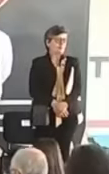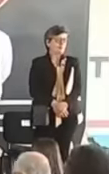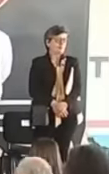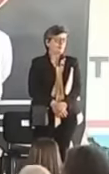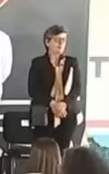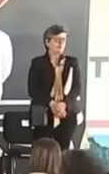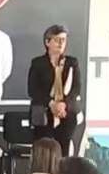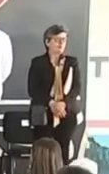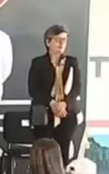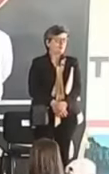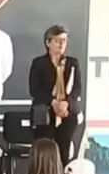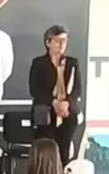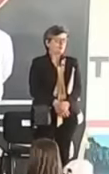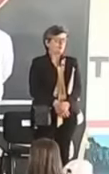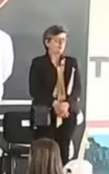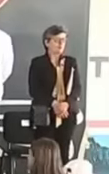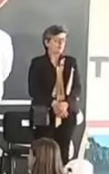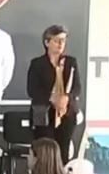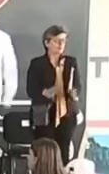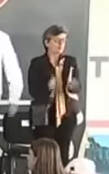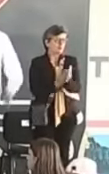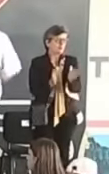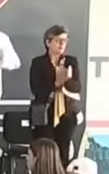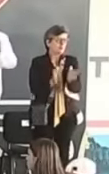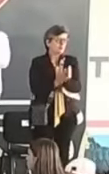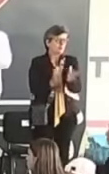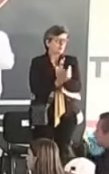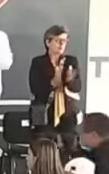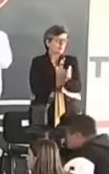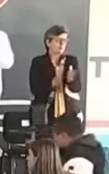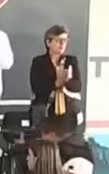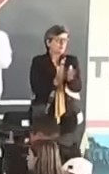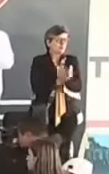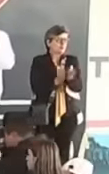licenciado Andrés Manuel López Obrador.